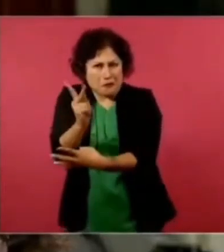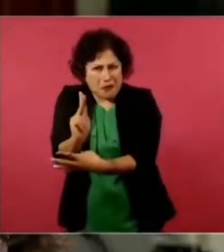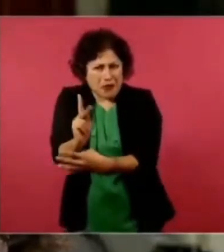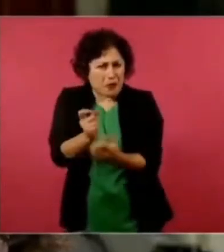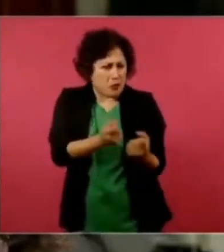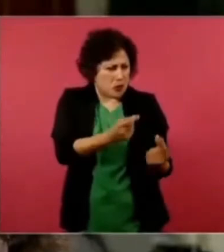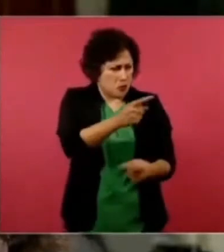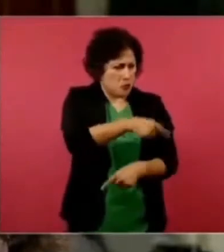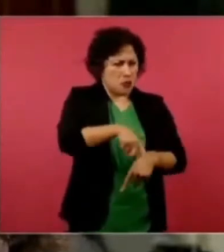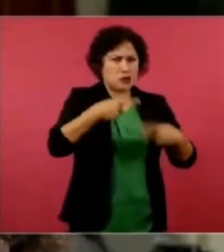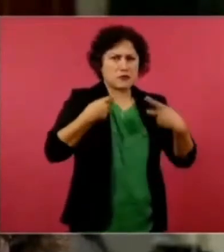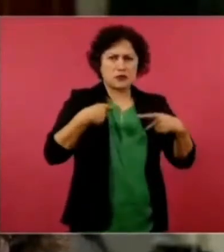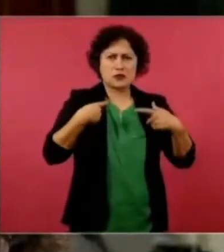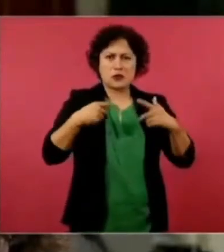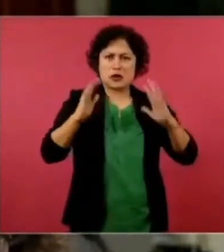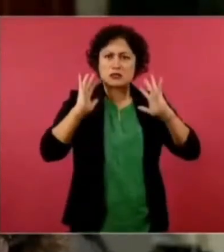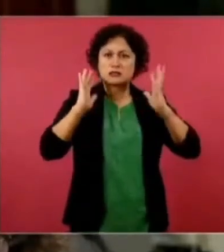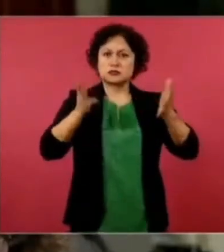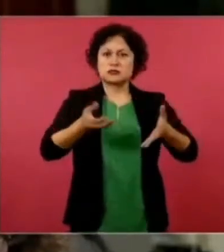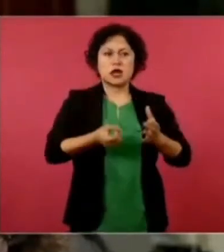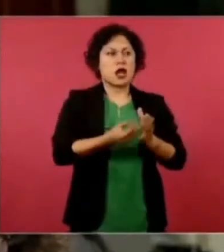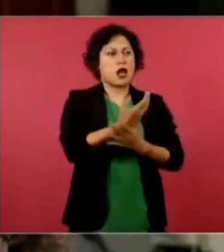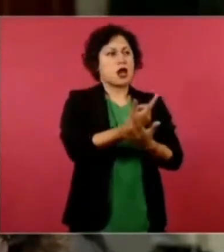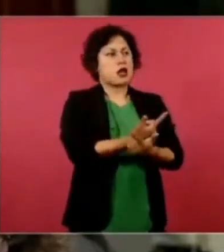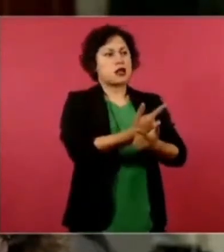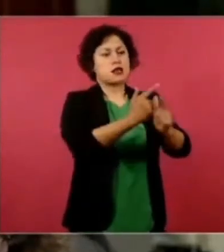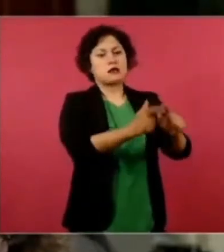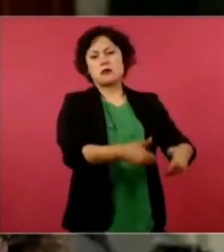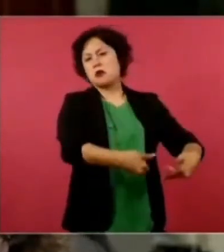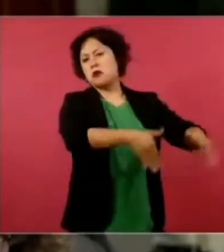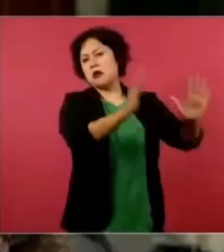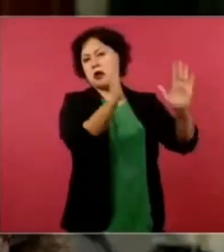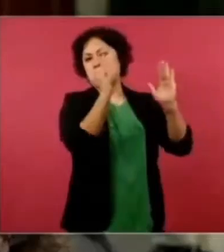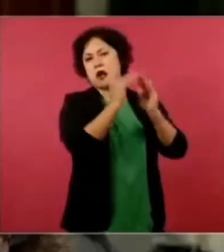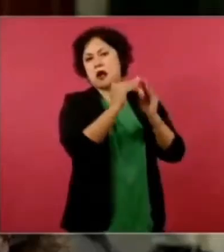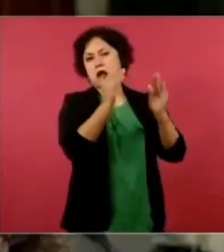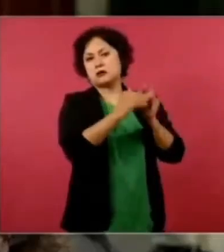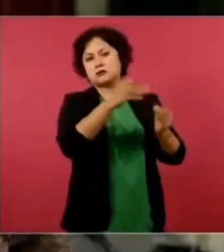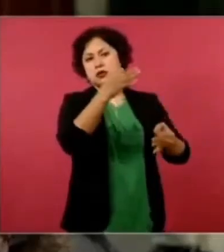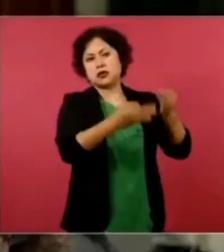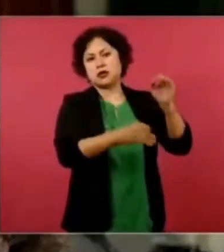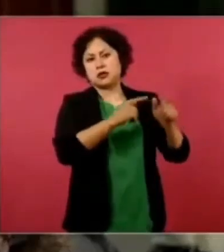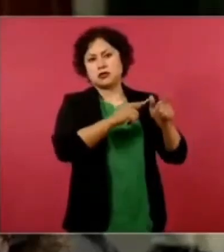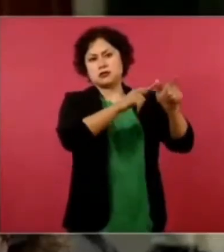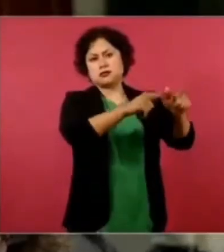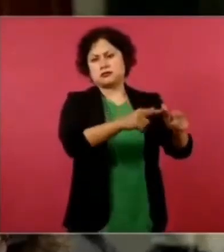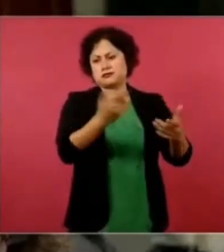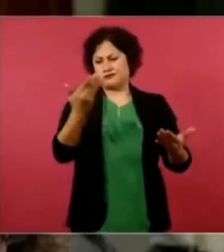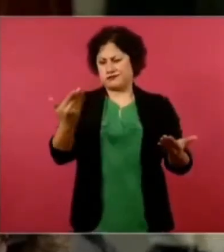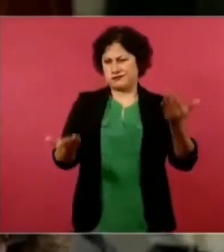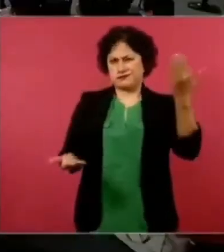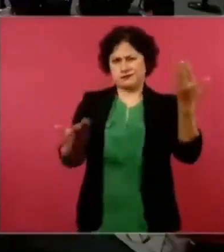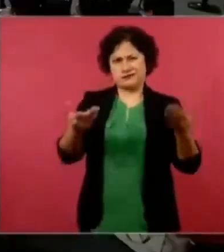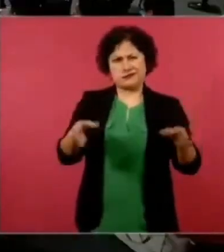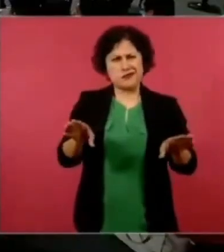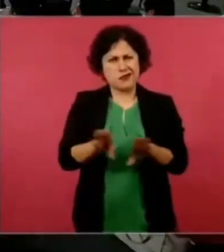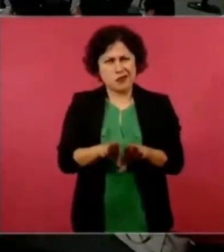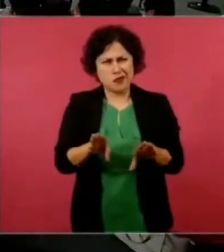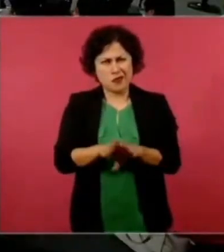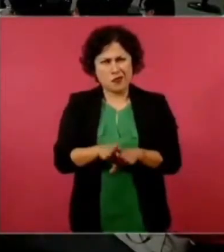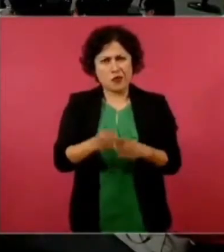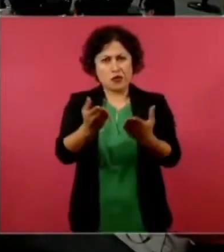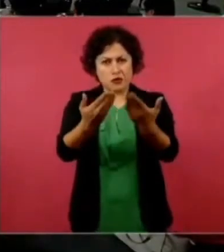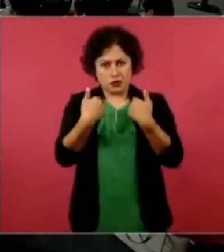llevando sus juicios en plena libertad. Me gustaría escuchar su opinión sobre este respecto, presidente.